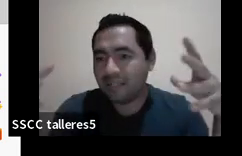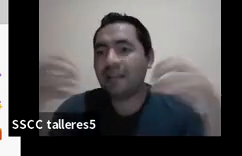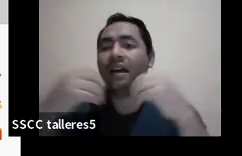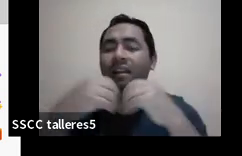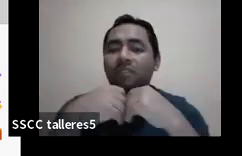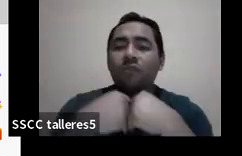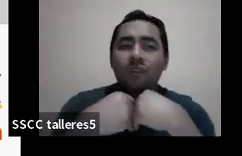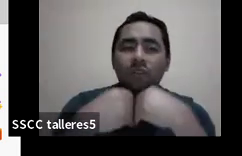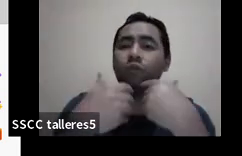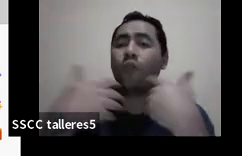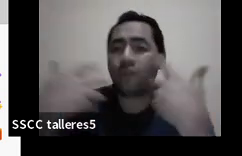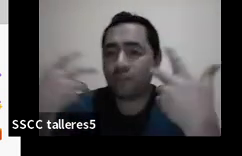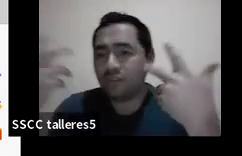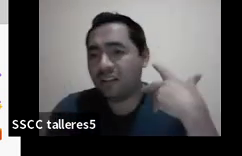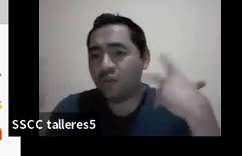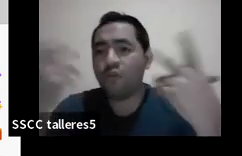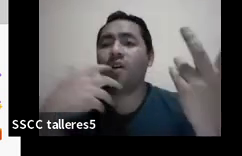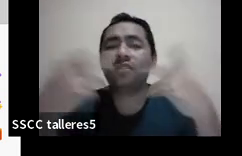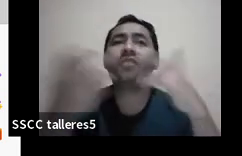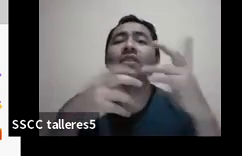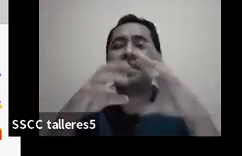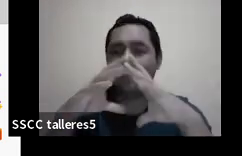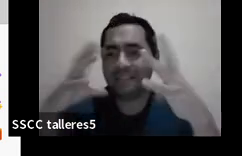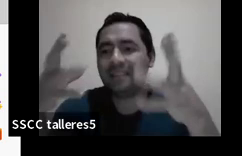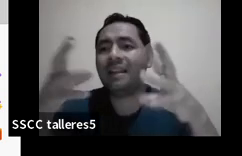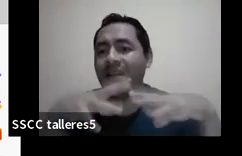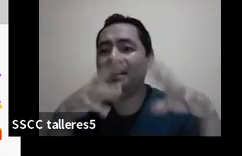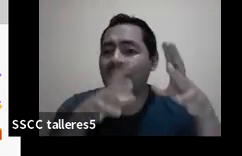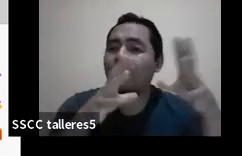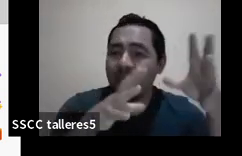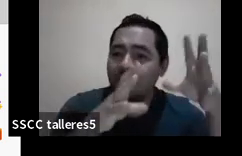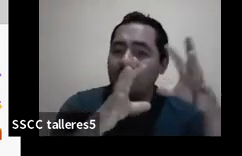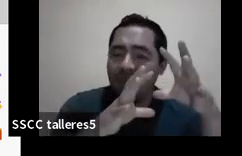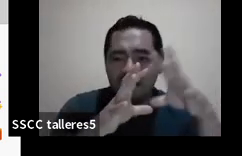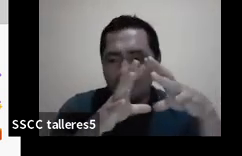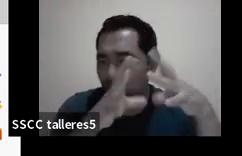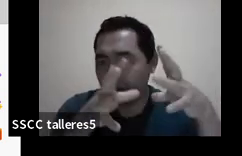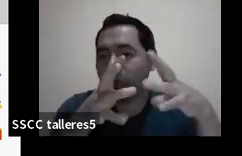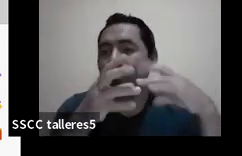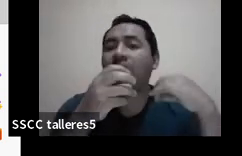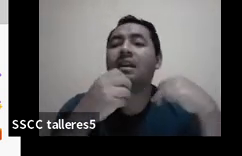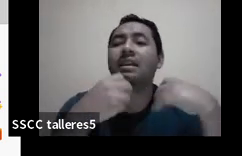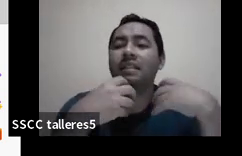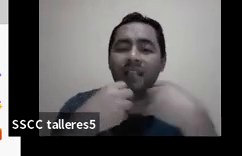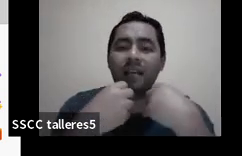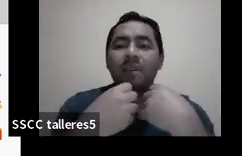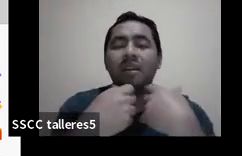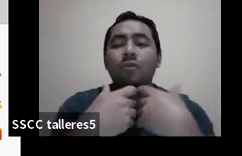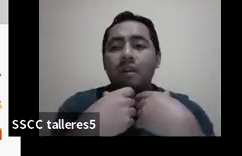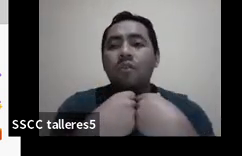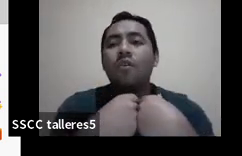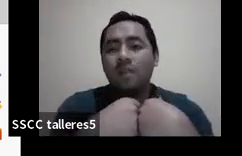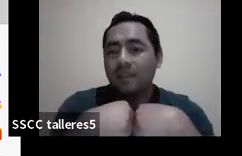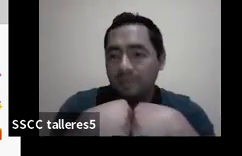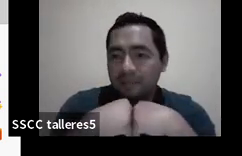reglas gramaticales, con el uso correcto de las conjugaciones, etcétera. Ya, la lengua de señas también es lo mismo, tienes que aprender